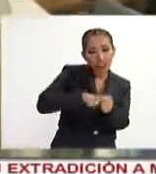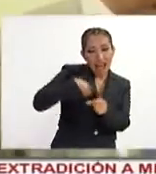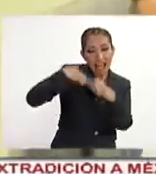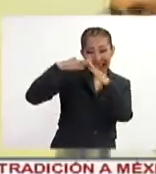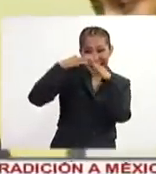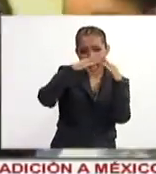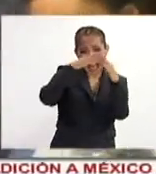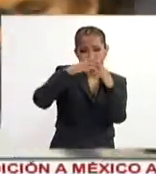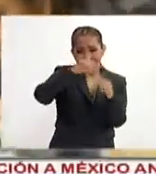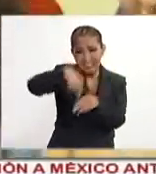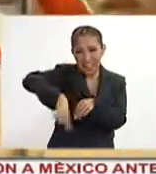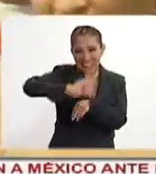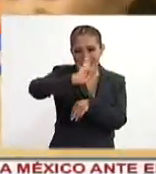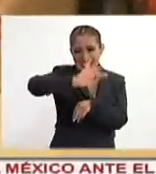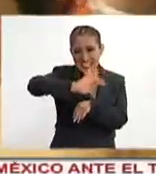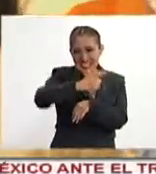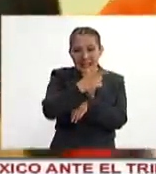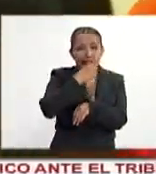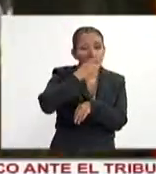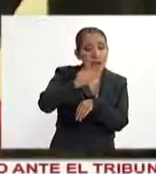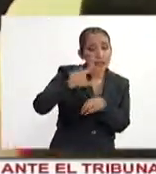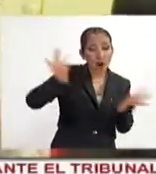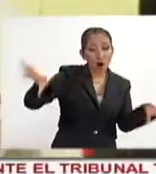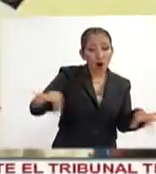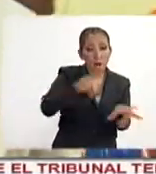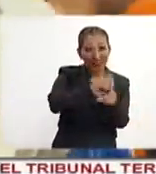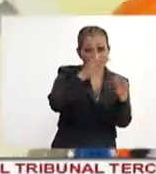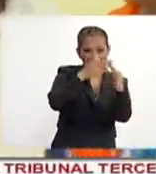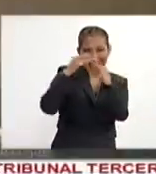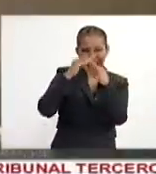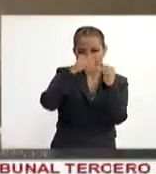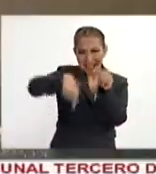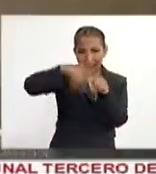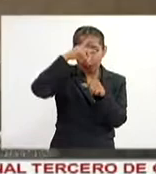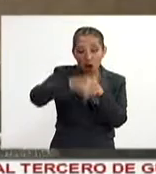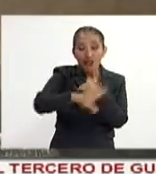hogares realizada por el INEGI. Precisó que del total de hogares del país,